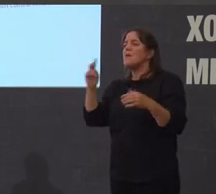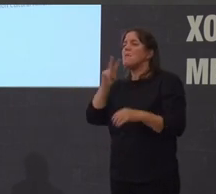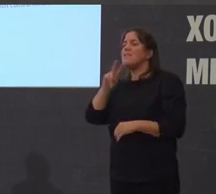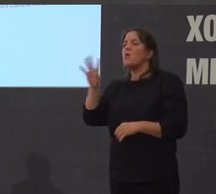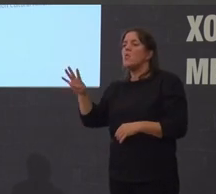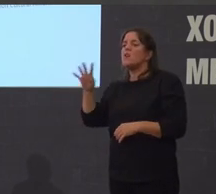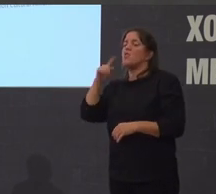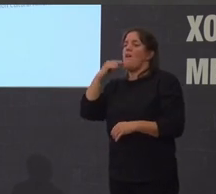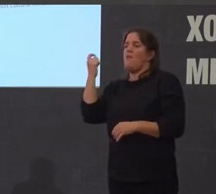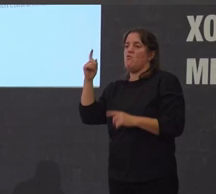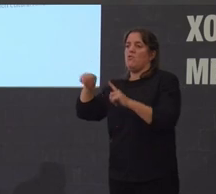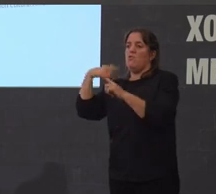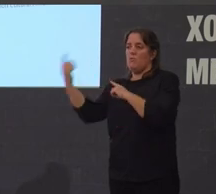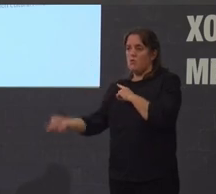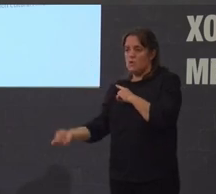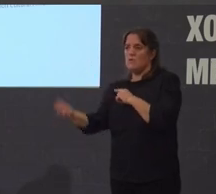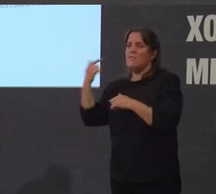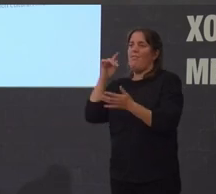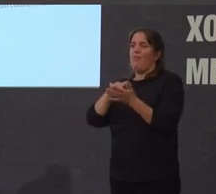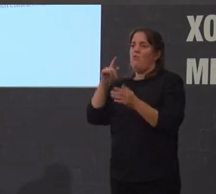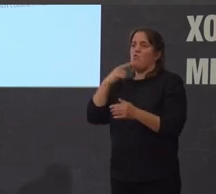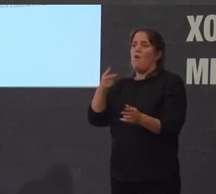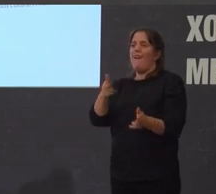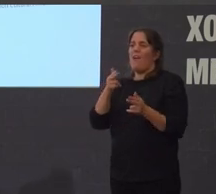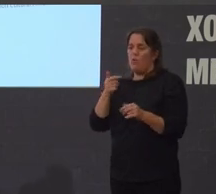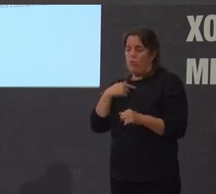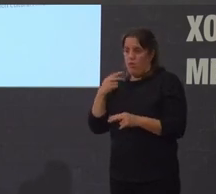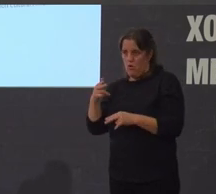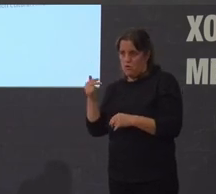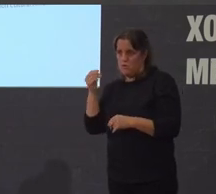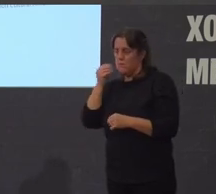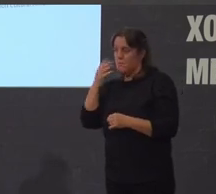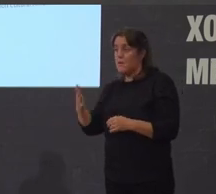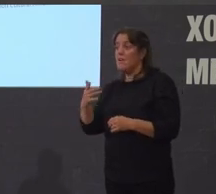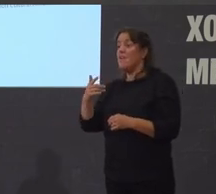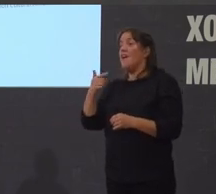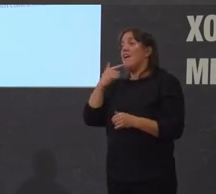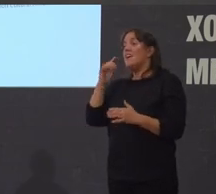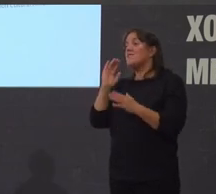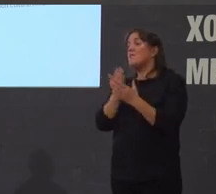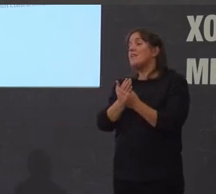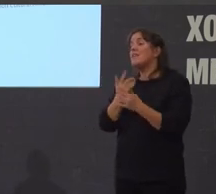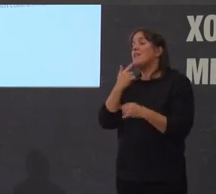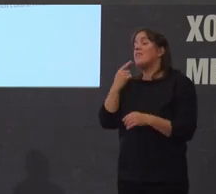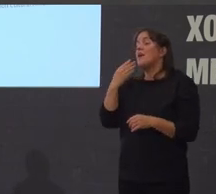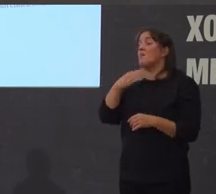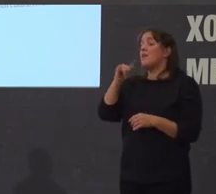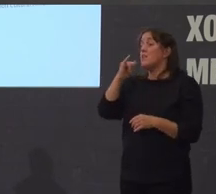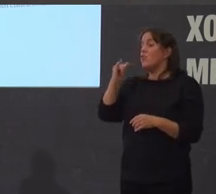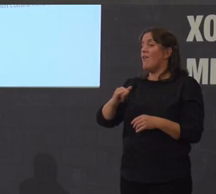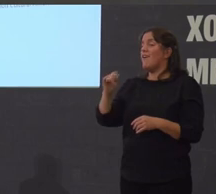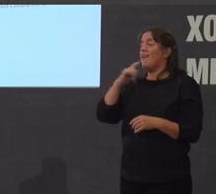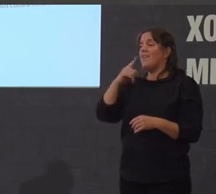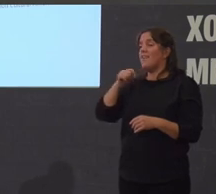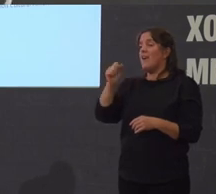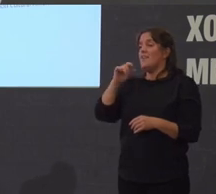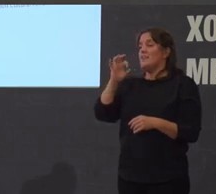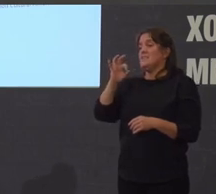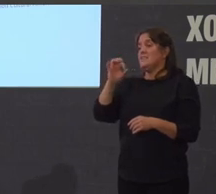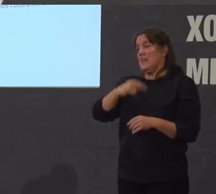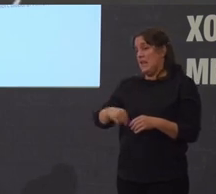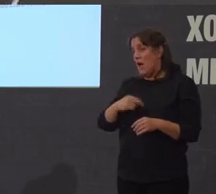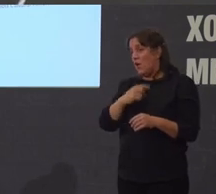del día de su ejecución y por ejemplo expediente de josé benito garcía santiago o patacón neiro